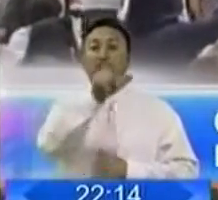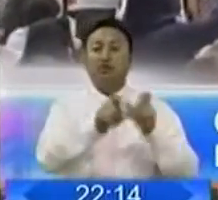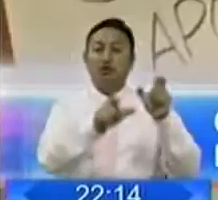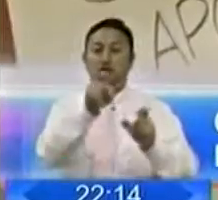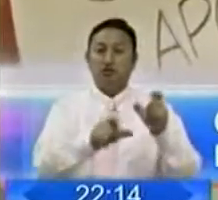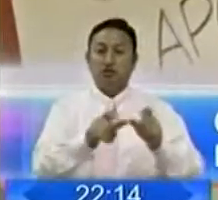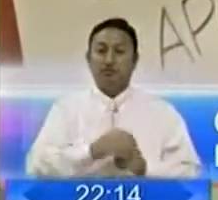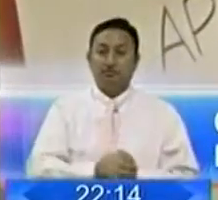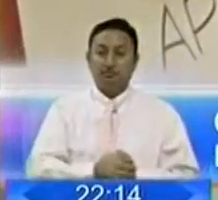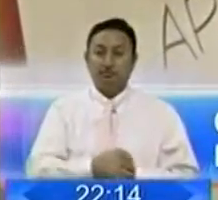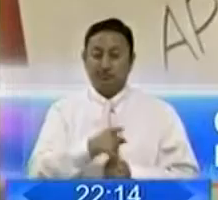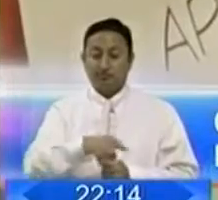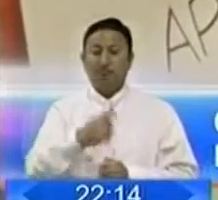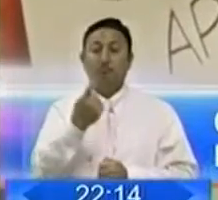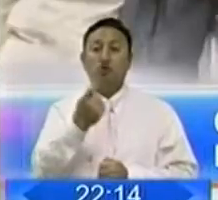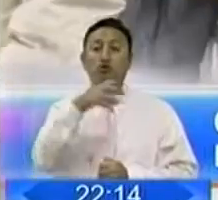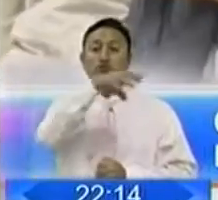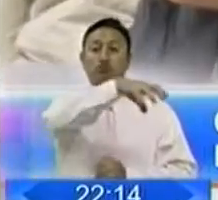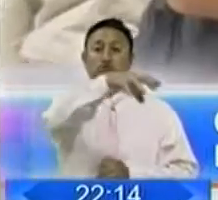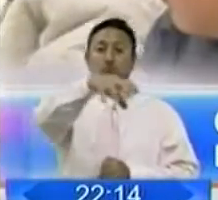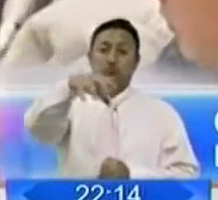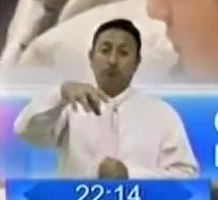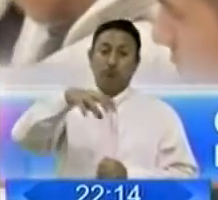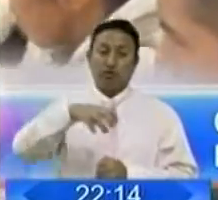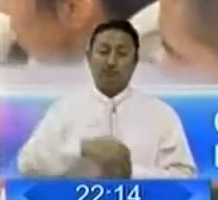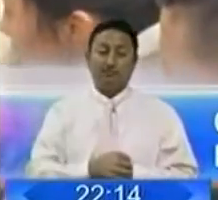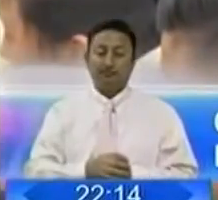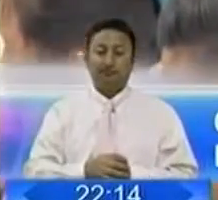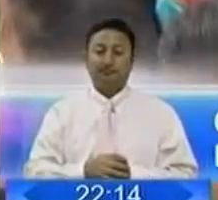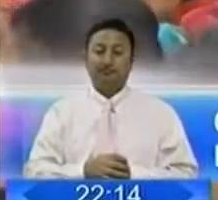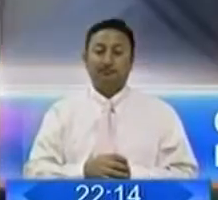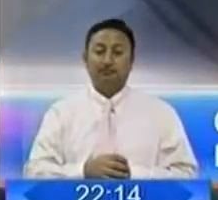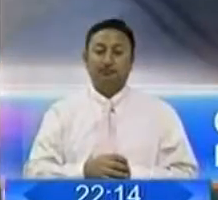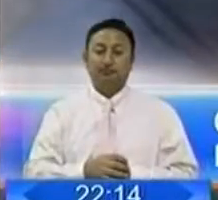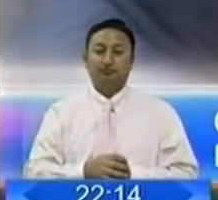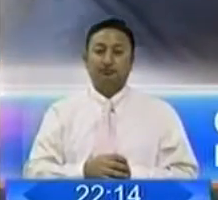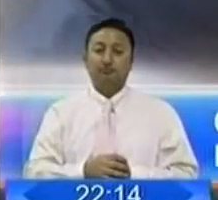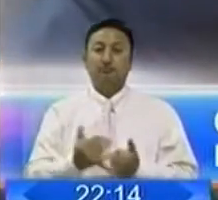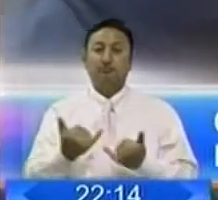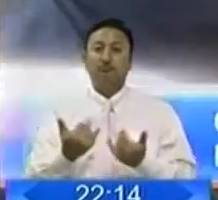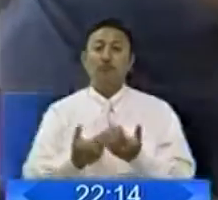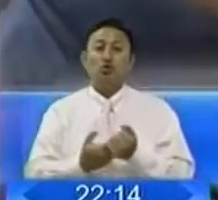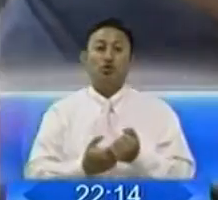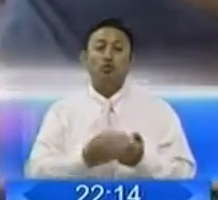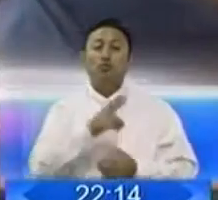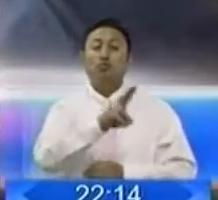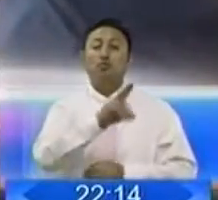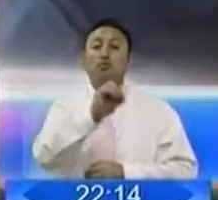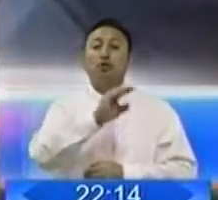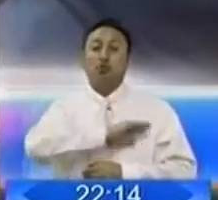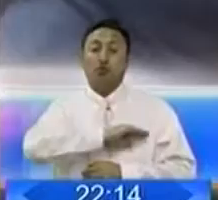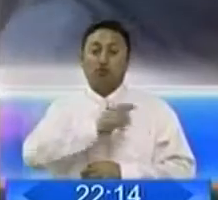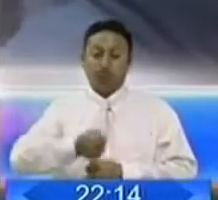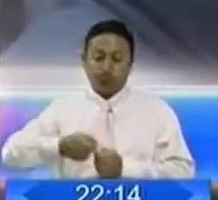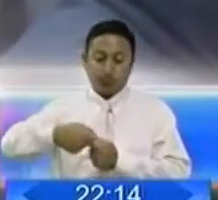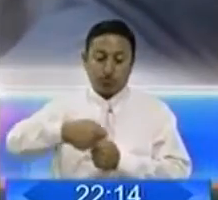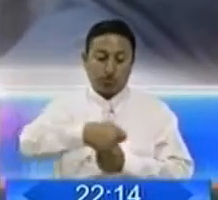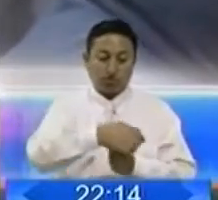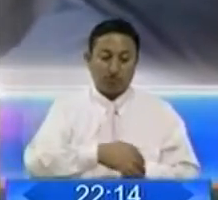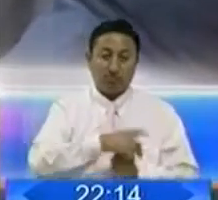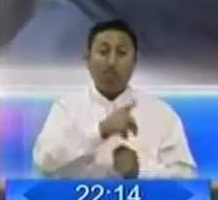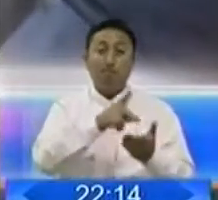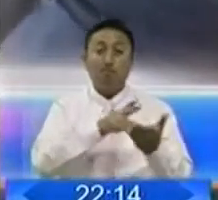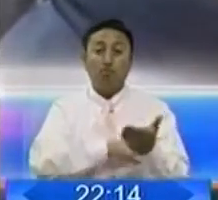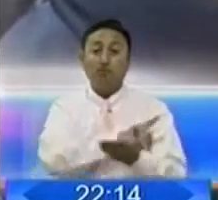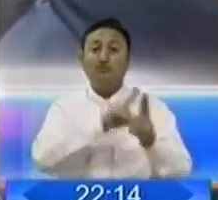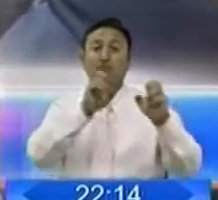usuarios de 11 provincias y 20 cantones. Hemos entregado recursos a 20 municipios del país para proyectos en esa línea, en